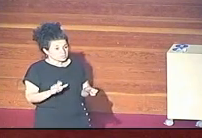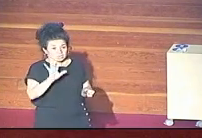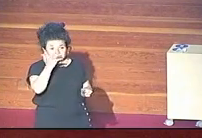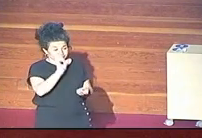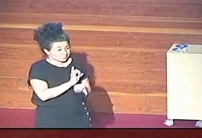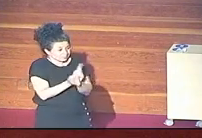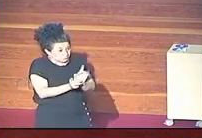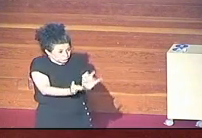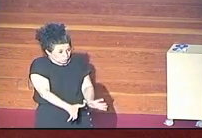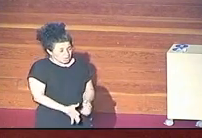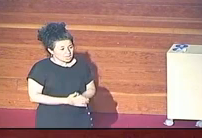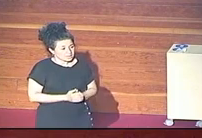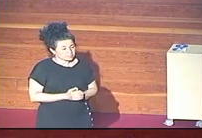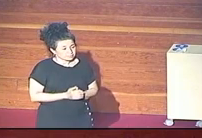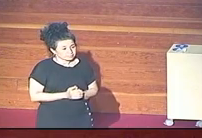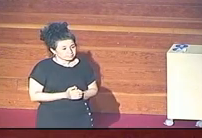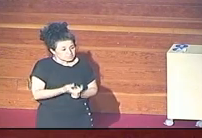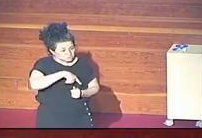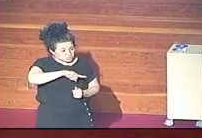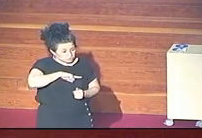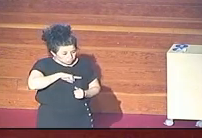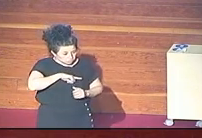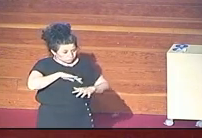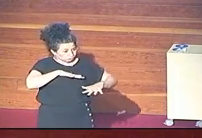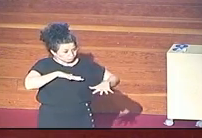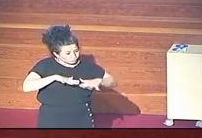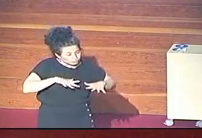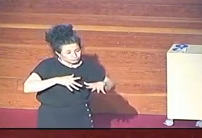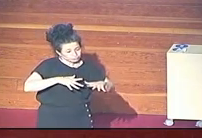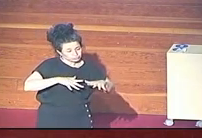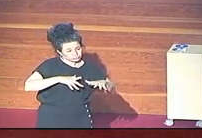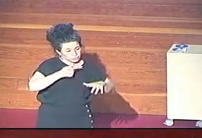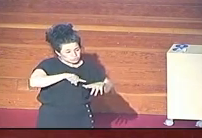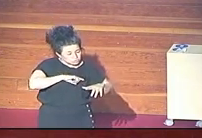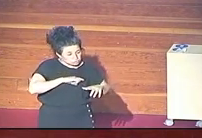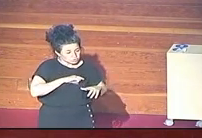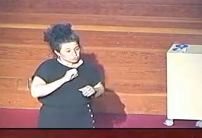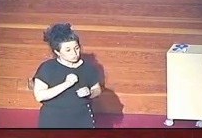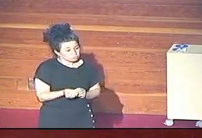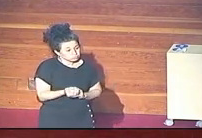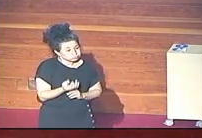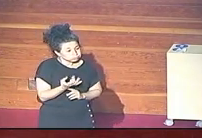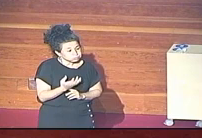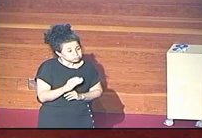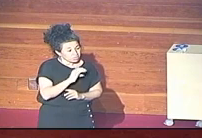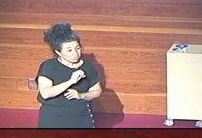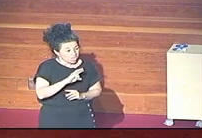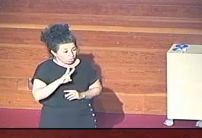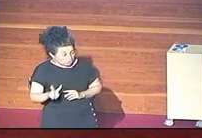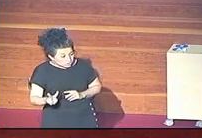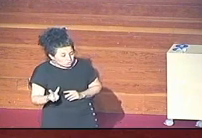es igual son nuestras actividades nuestras emisiones de gases de efecto invernadero la quema de combustibles